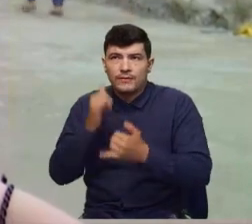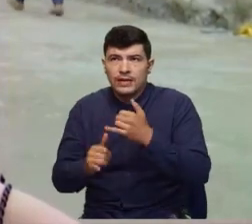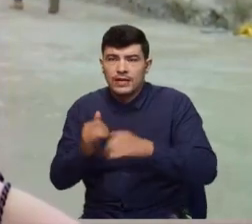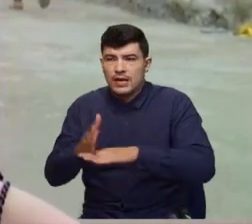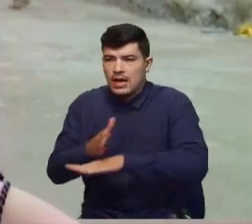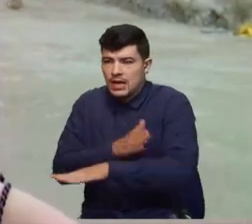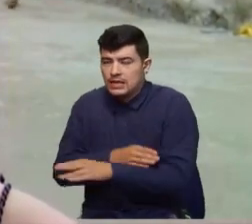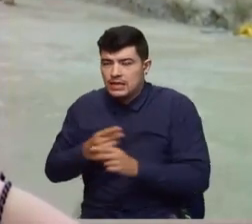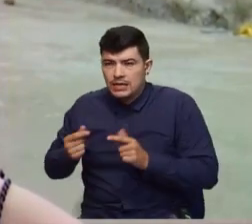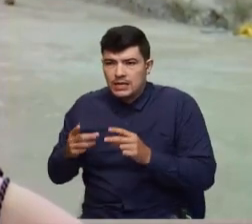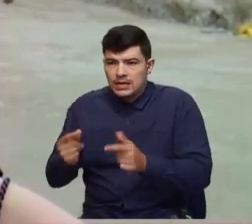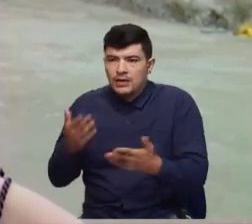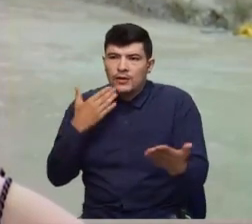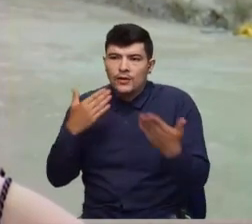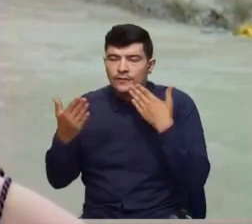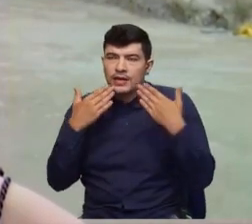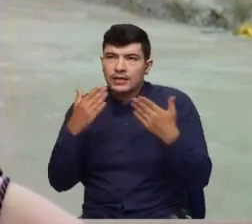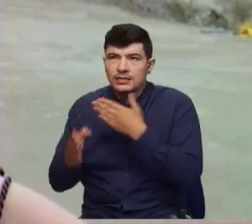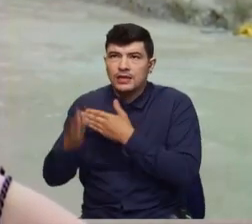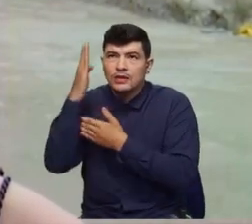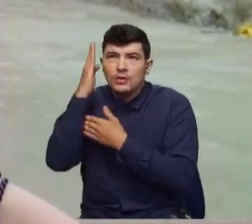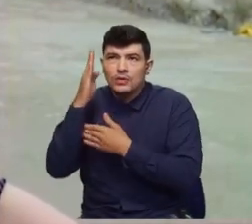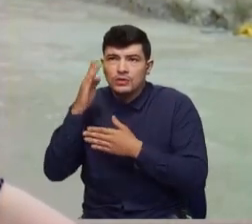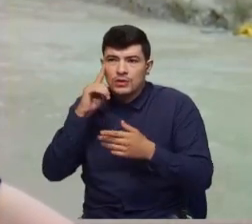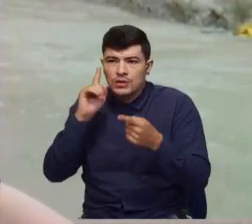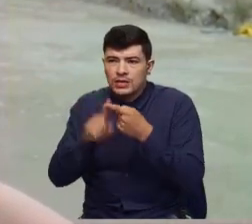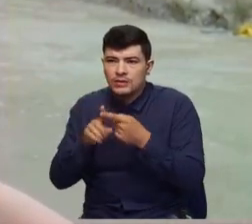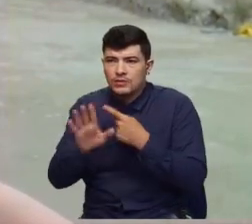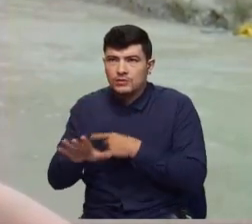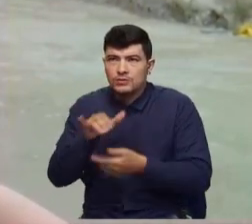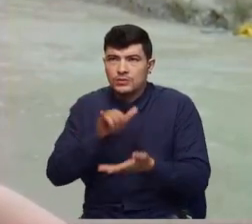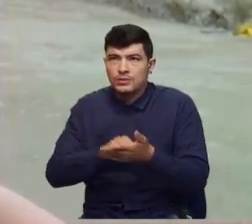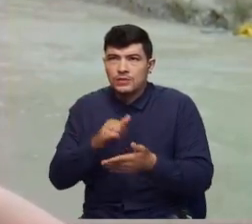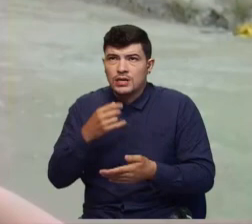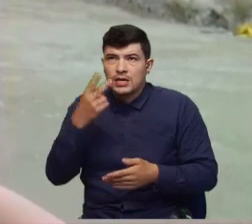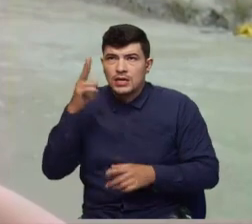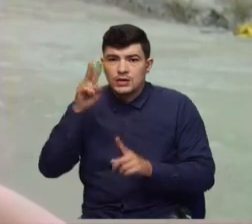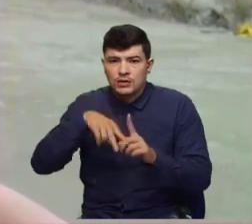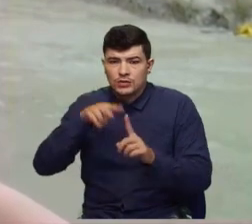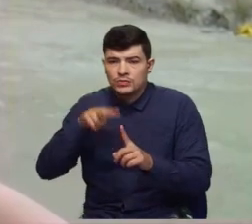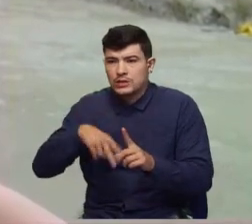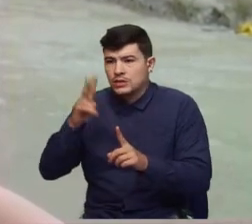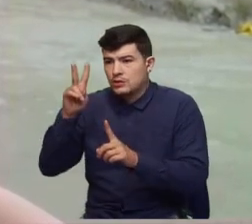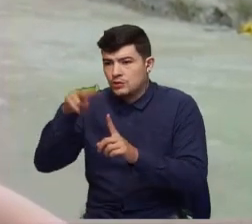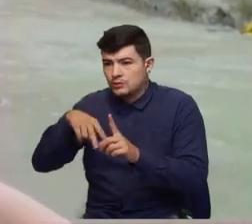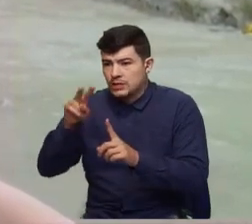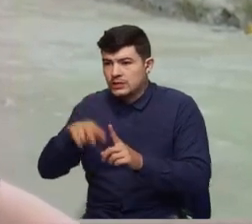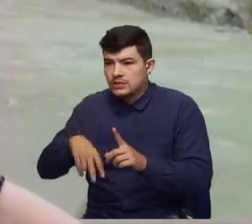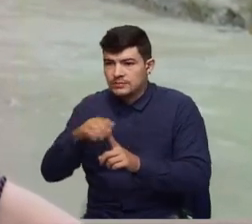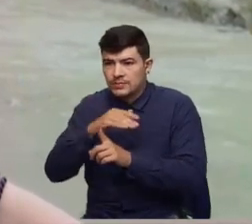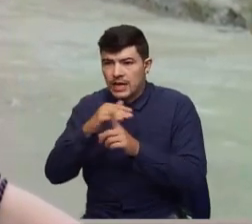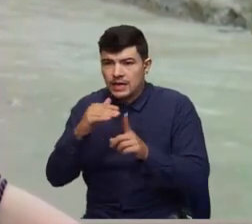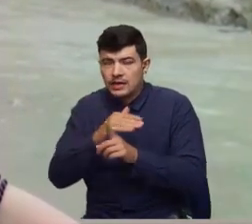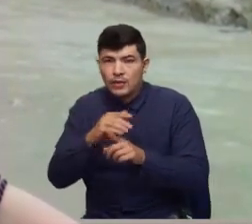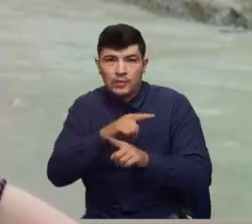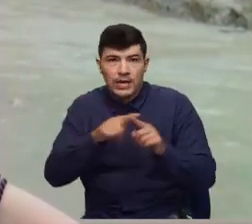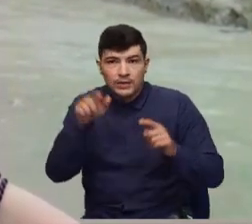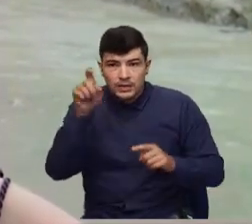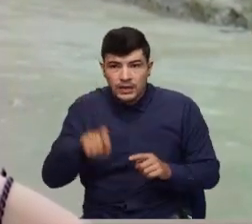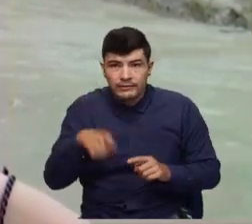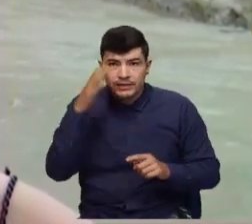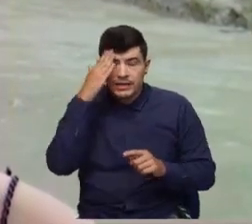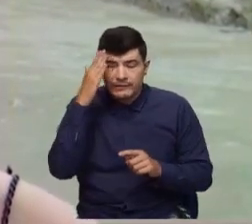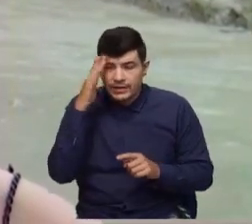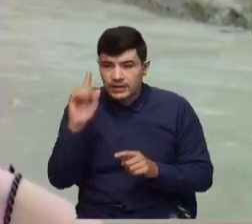pronto posible, confiando en Dios, la expectativa es terminarlo por lo menos en 2 meses, 2 meses y medio, pero también tenemos que contar el